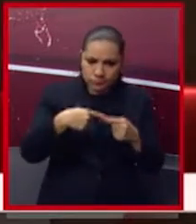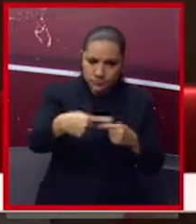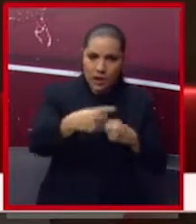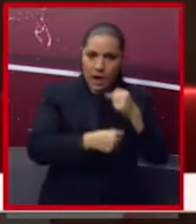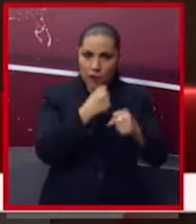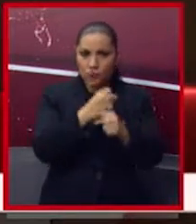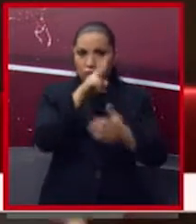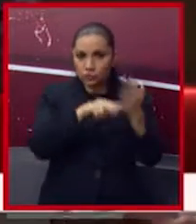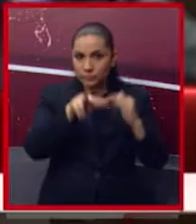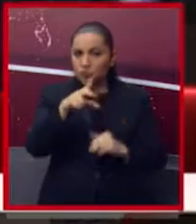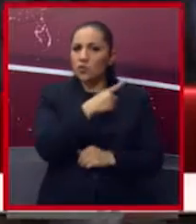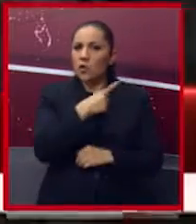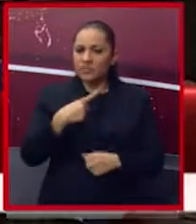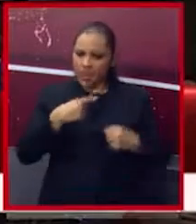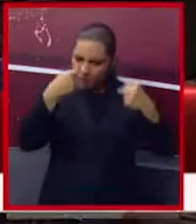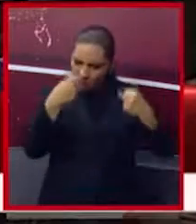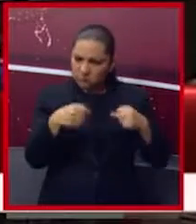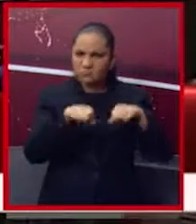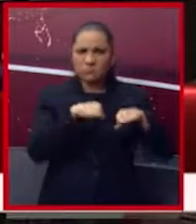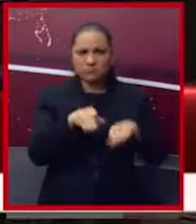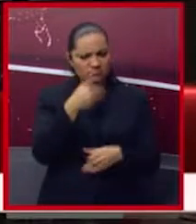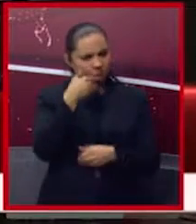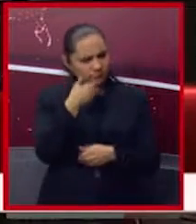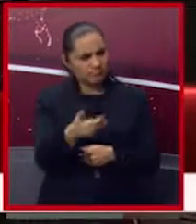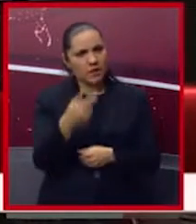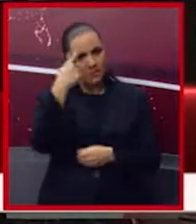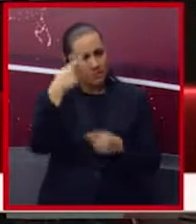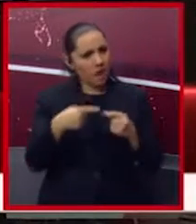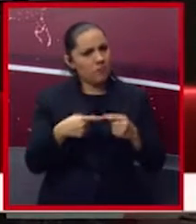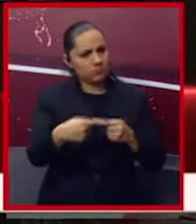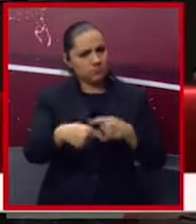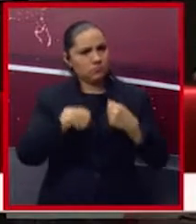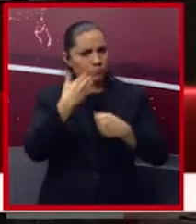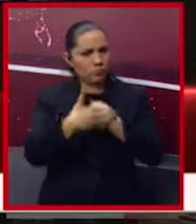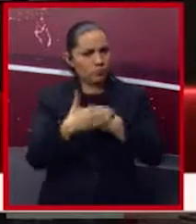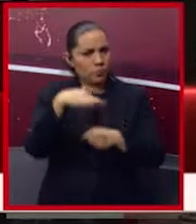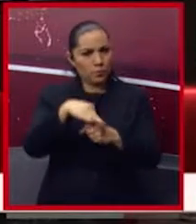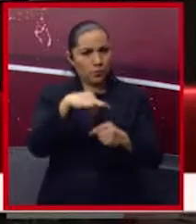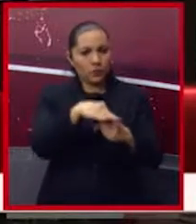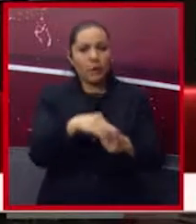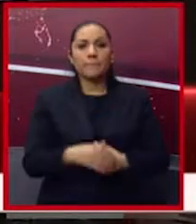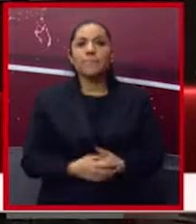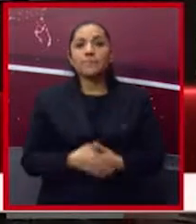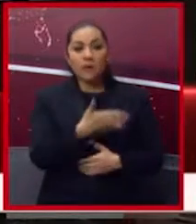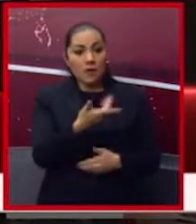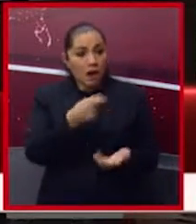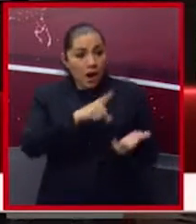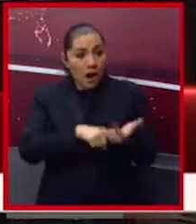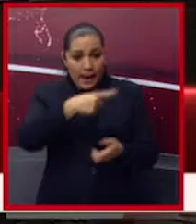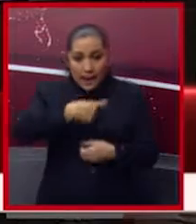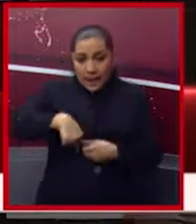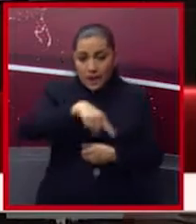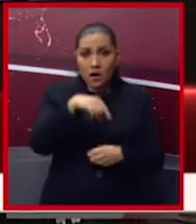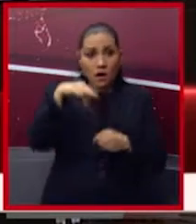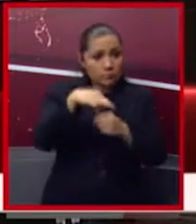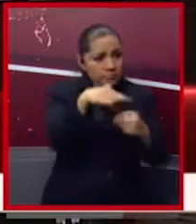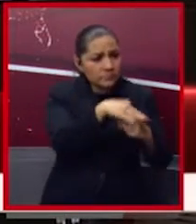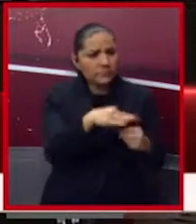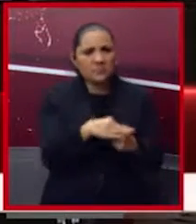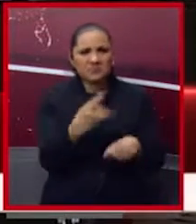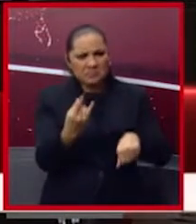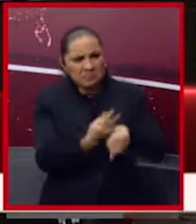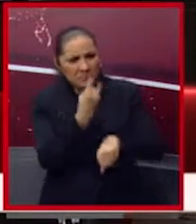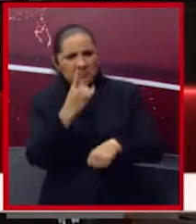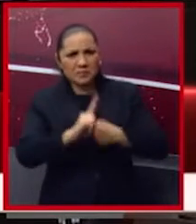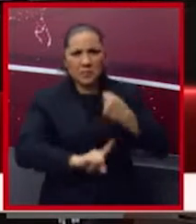2018. Por su incapacidad de detener las irregularidades en el proceso electoral, como el uso de